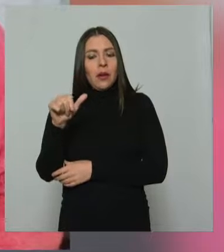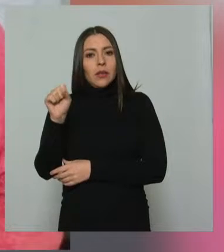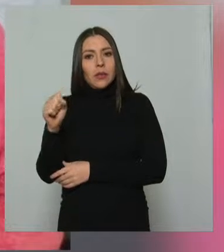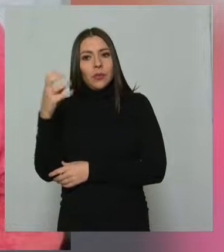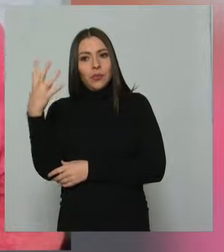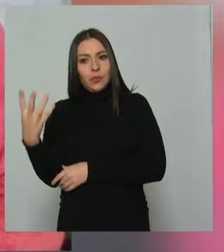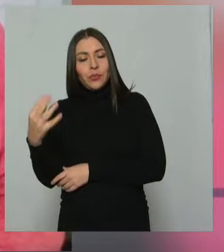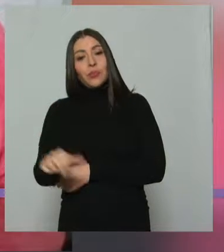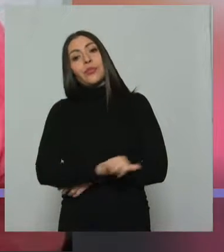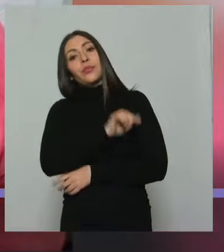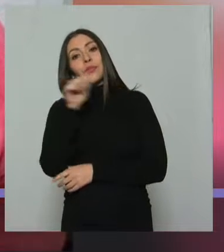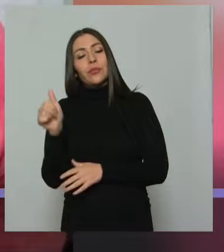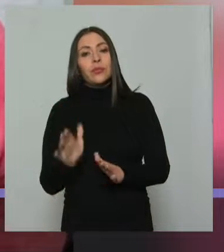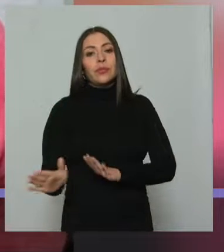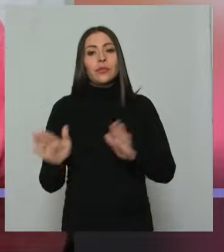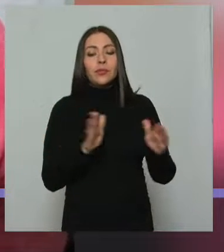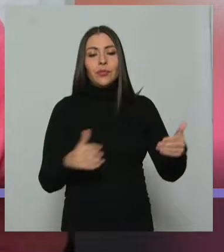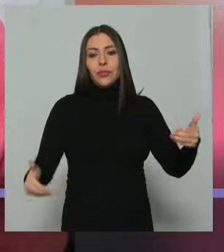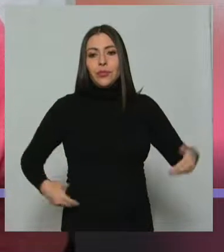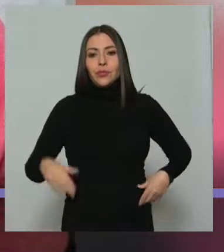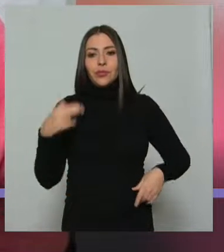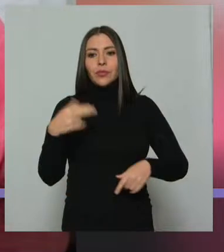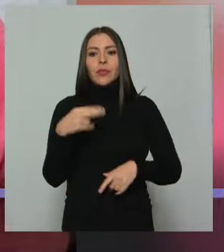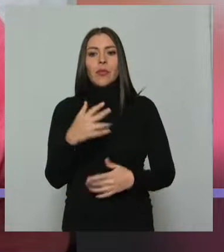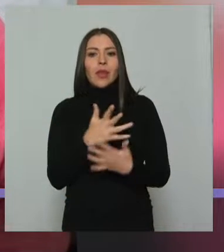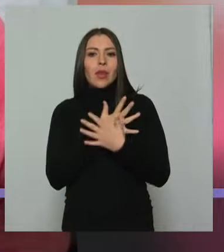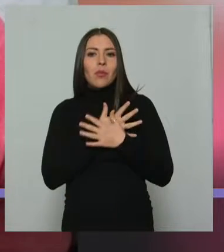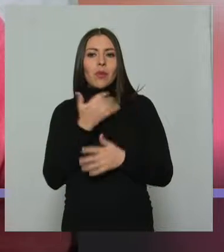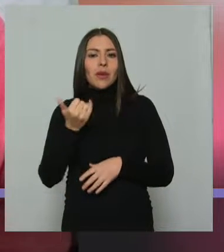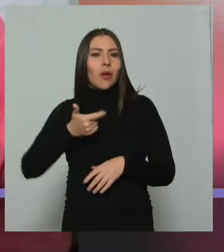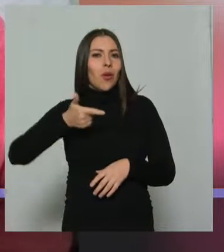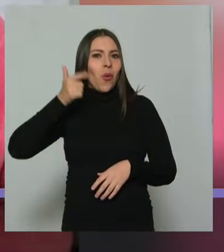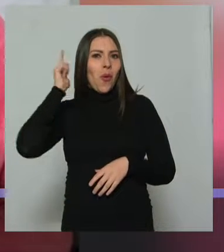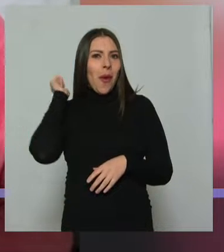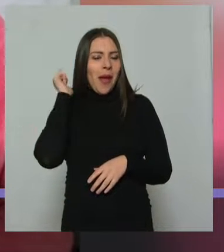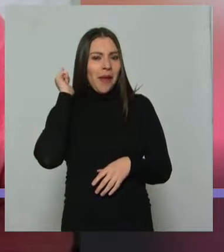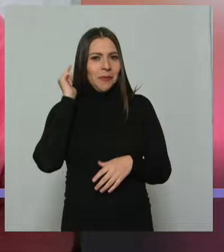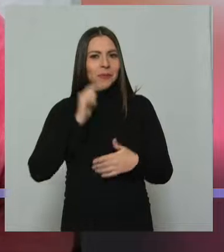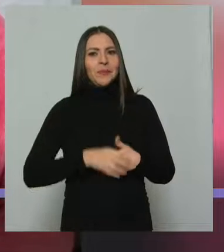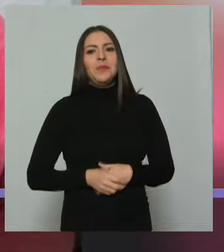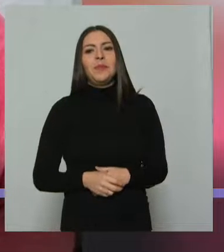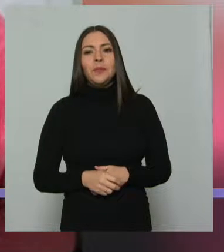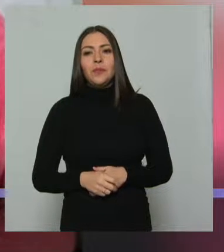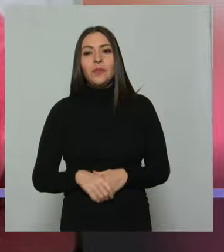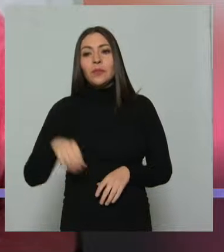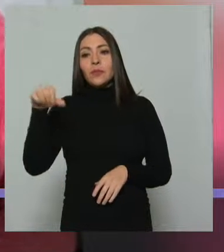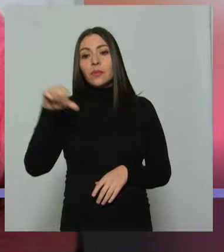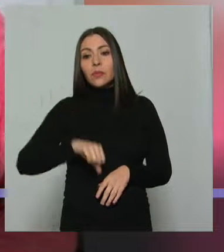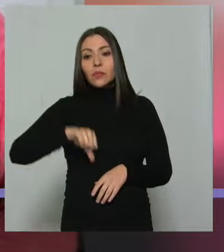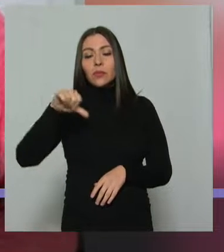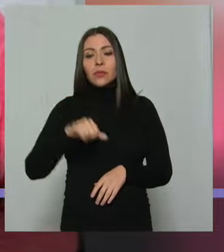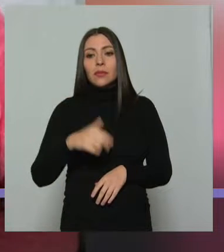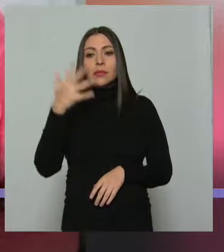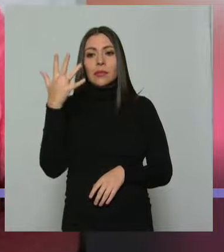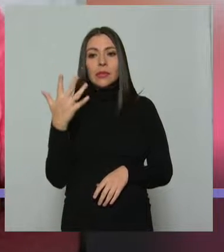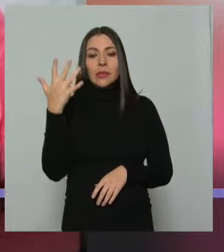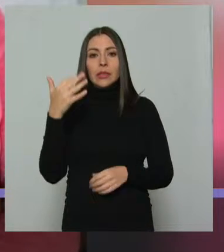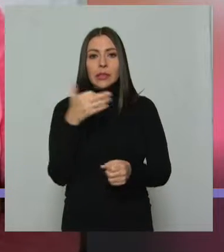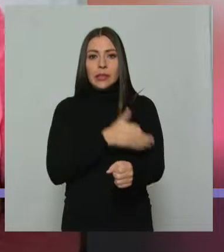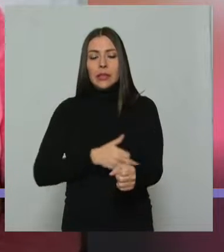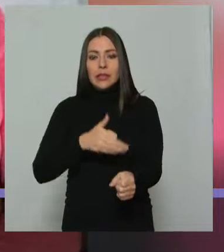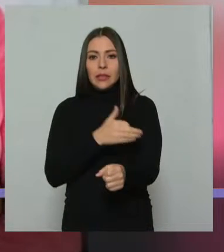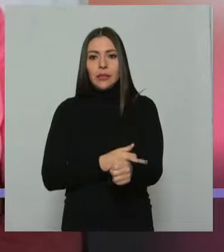dos obras el día de hoy en el Teatro del Bosque Julio Castillo. Bueno, es a las 5 de la tarde. Esas dos obras